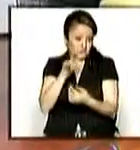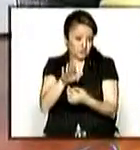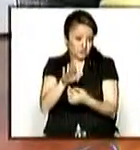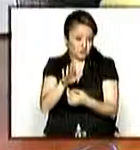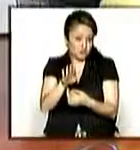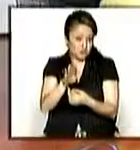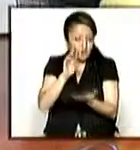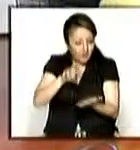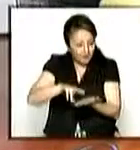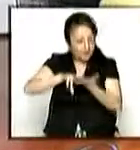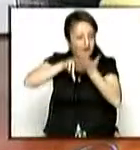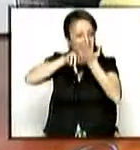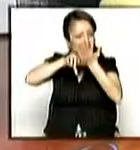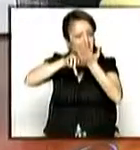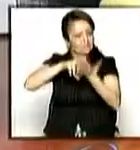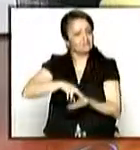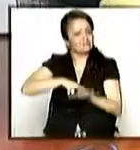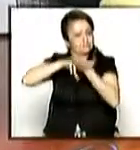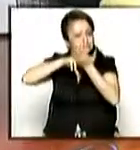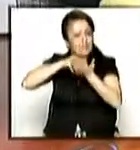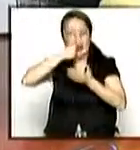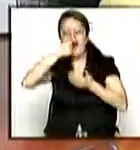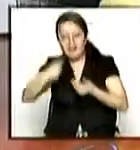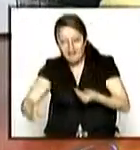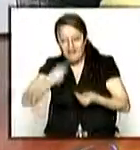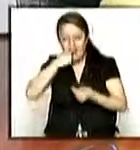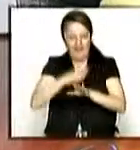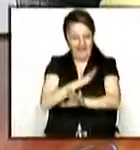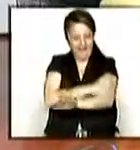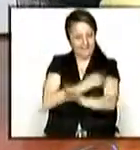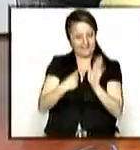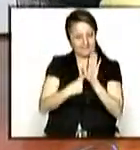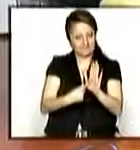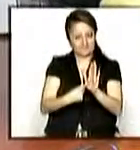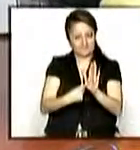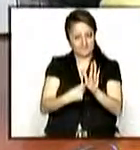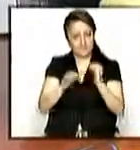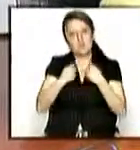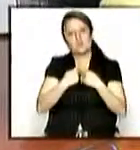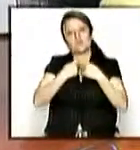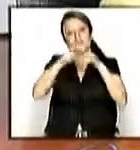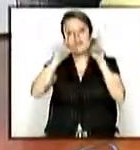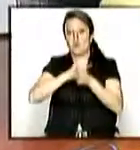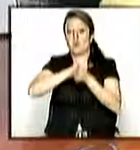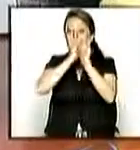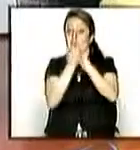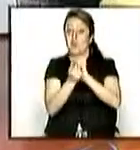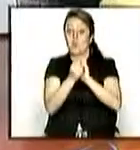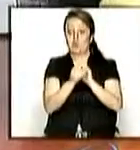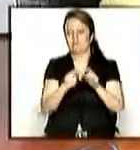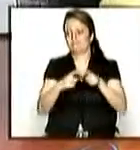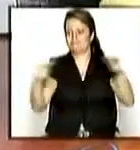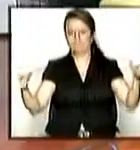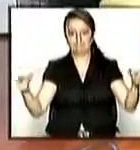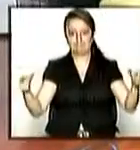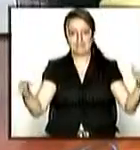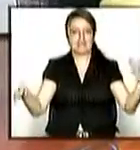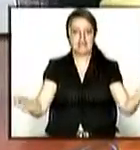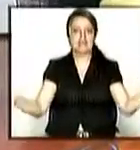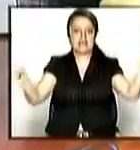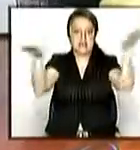de rehabilitación removible, como le habíamos mostrado. Es muy diferente. Vamos a coger esta